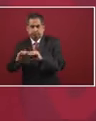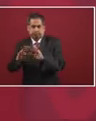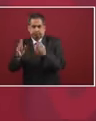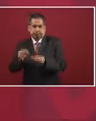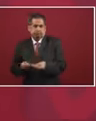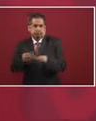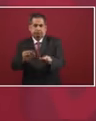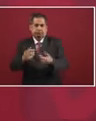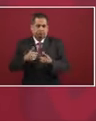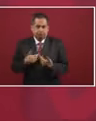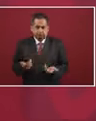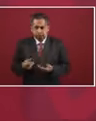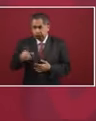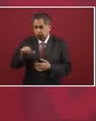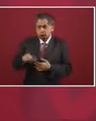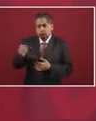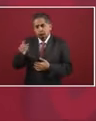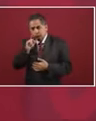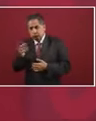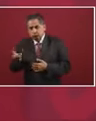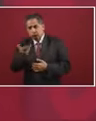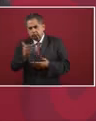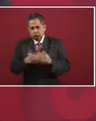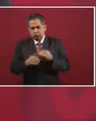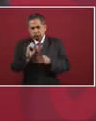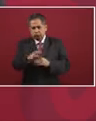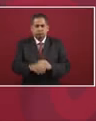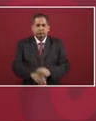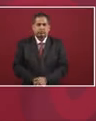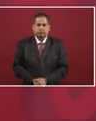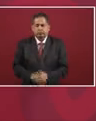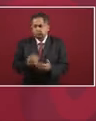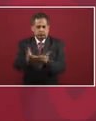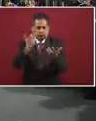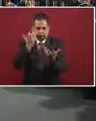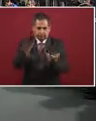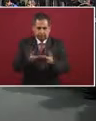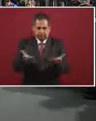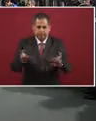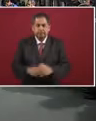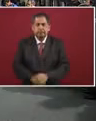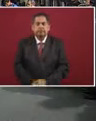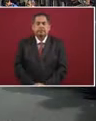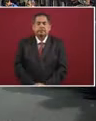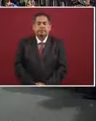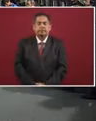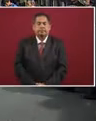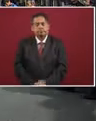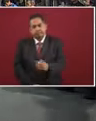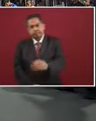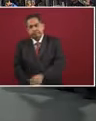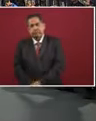brevedad posible, si lo tienen hoy y si no, mañana te lo meto, o a todos los que lo quieran, por supuesto. Por